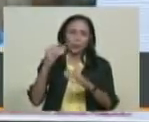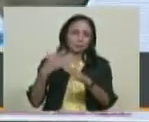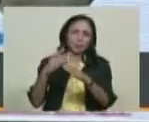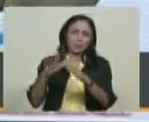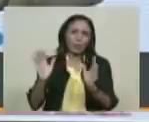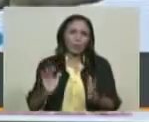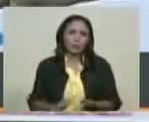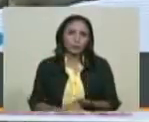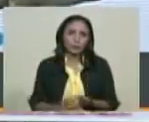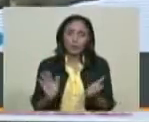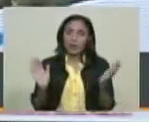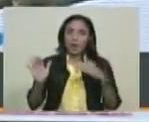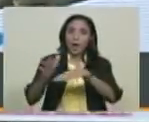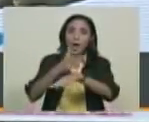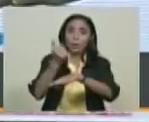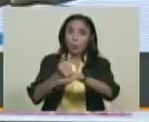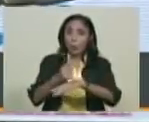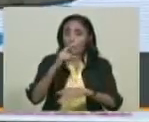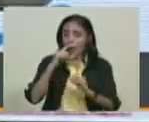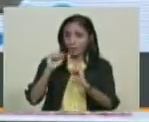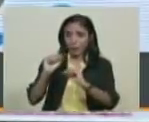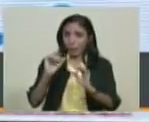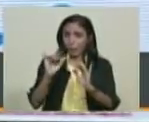Fue culpa de él.